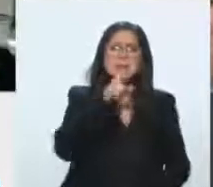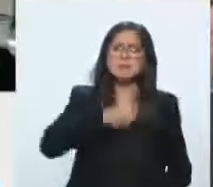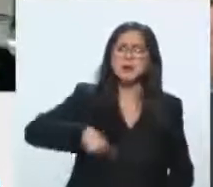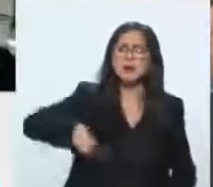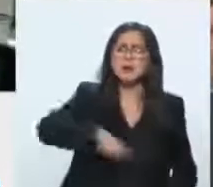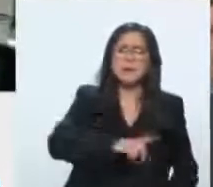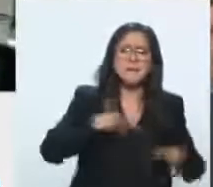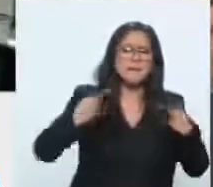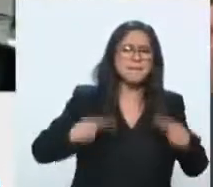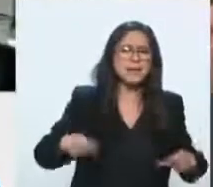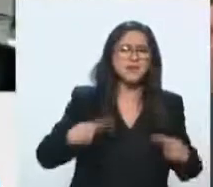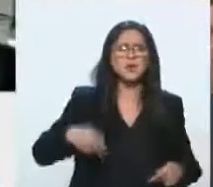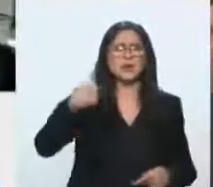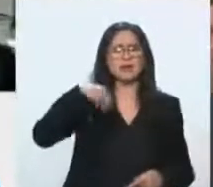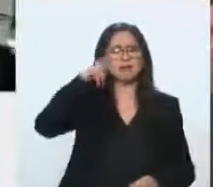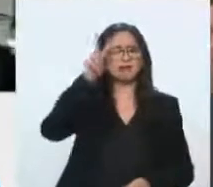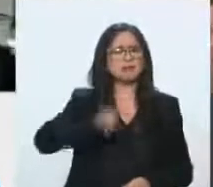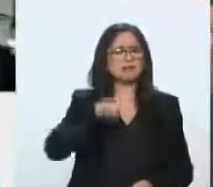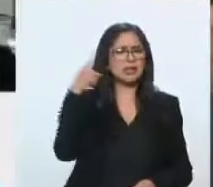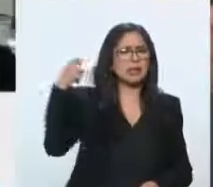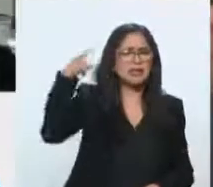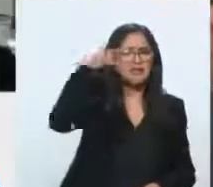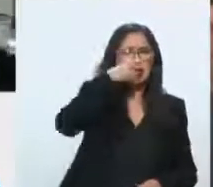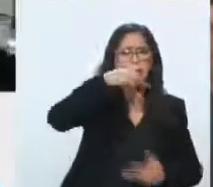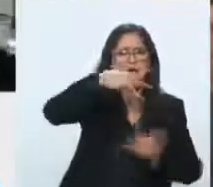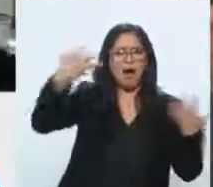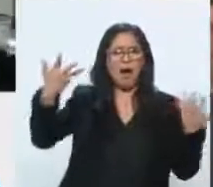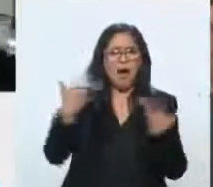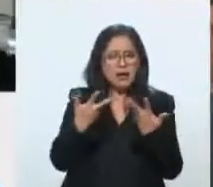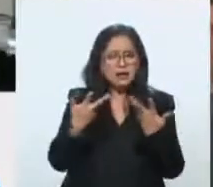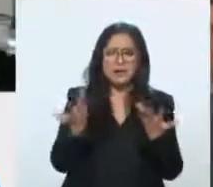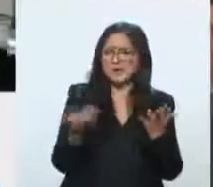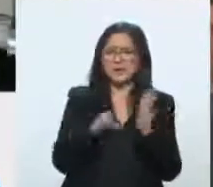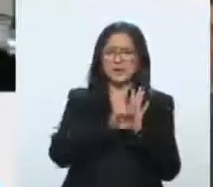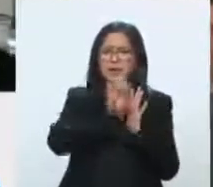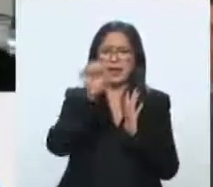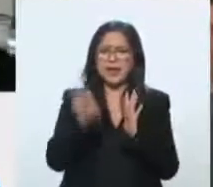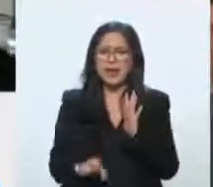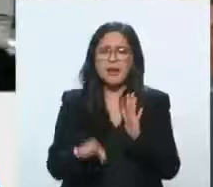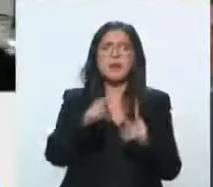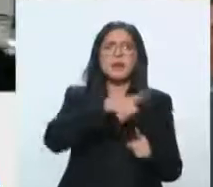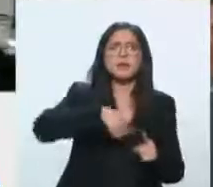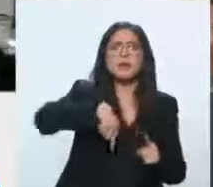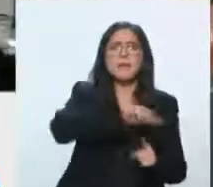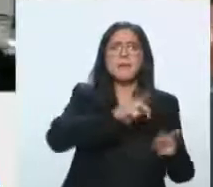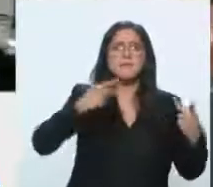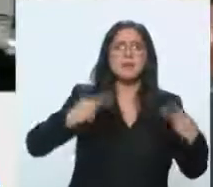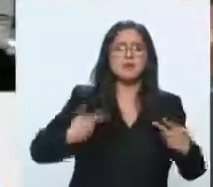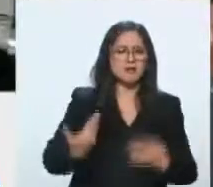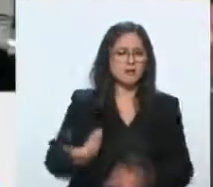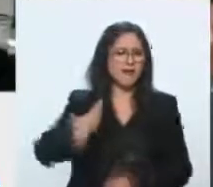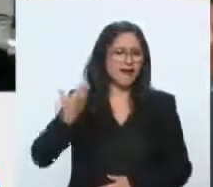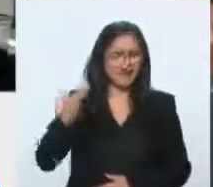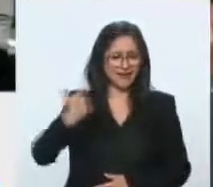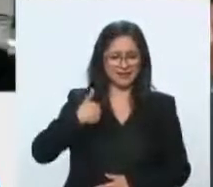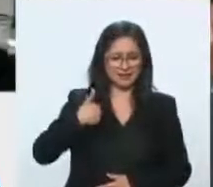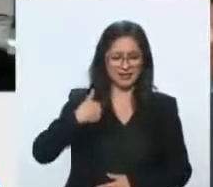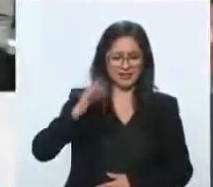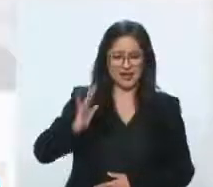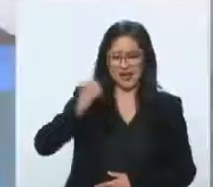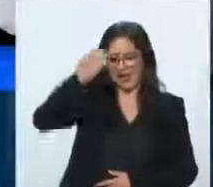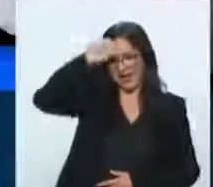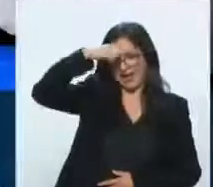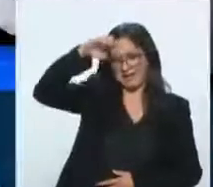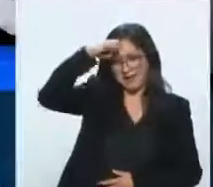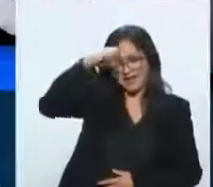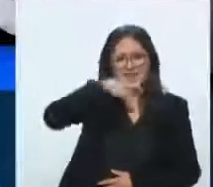concienzudo y muy robusto, yo creo, porque entre pues los que tenemos experiencia en la medición y aquellos